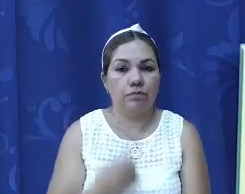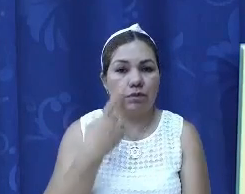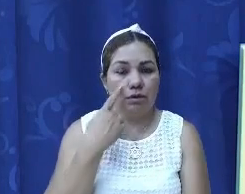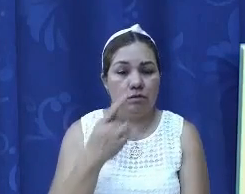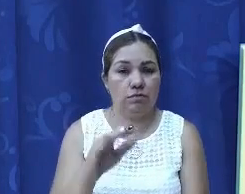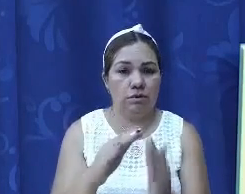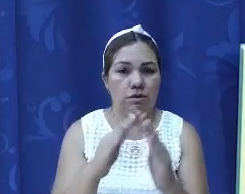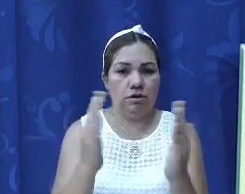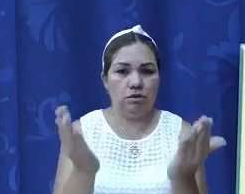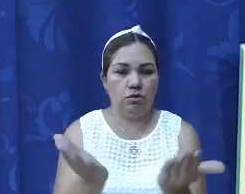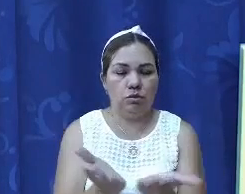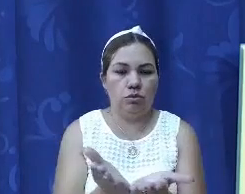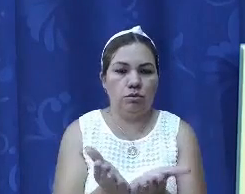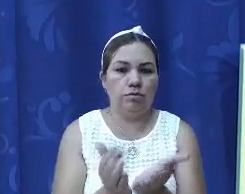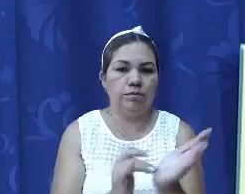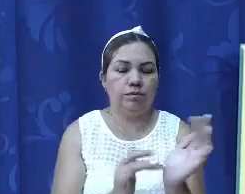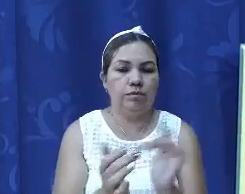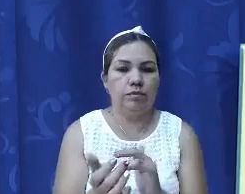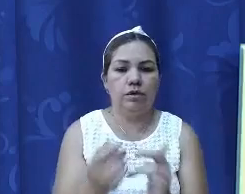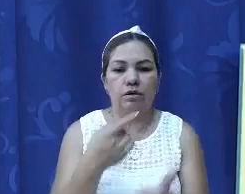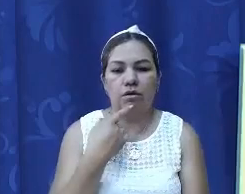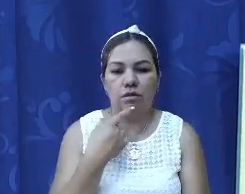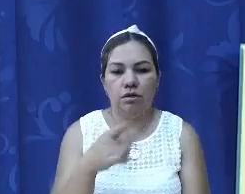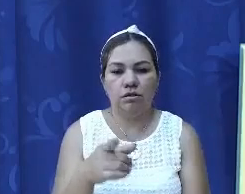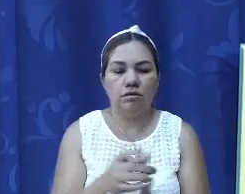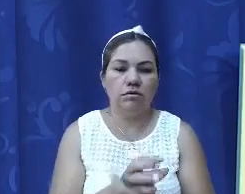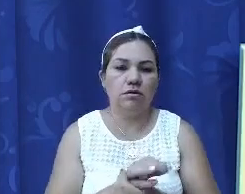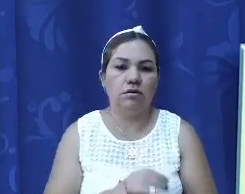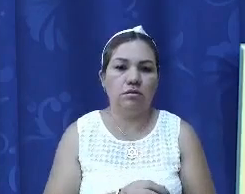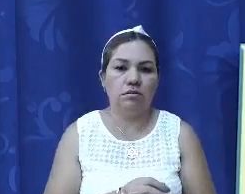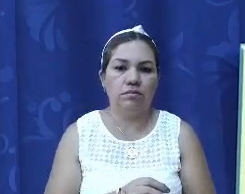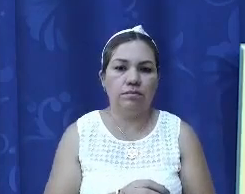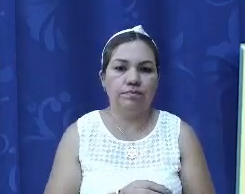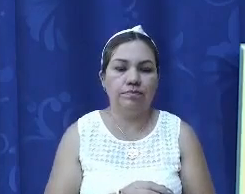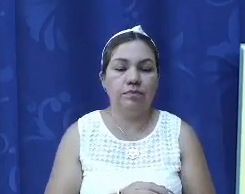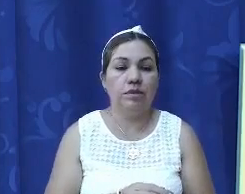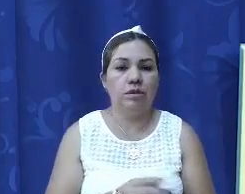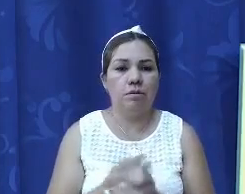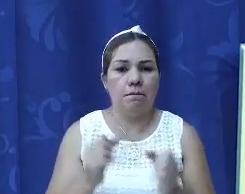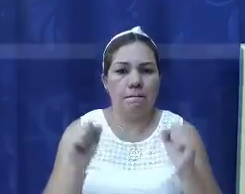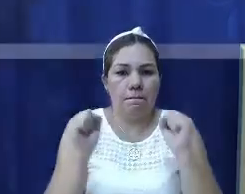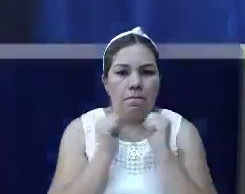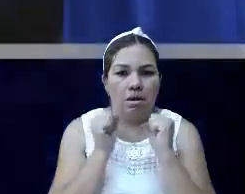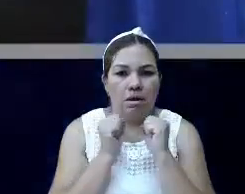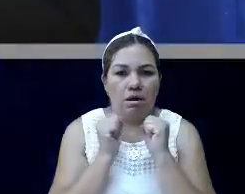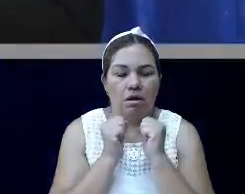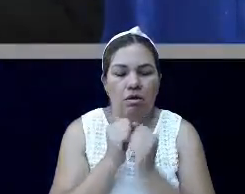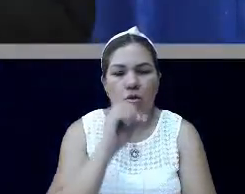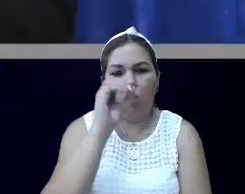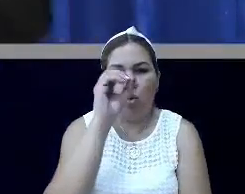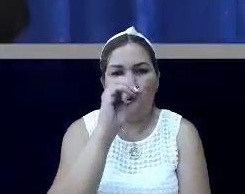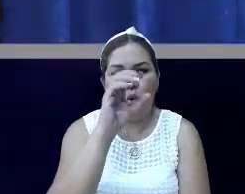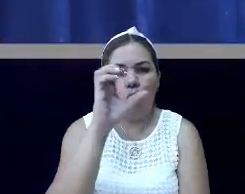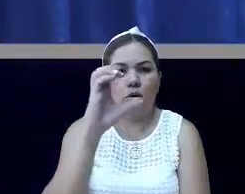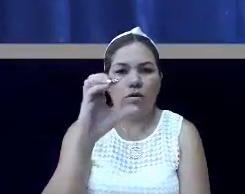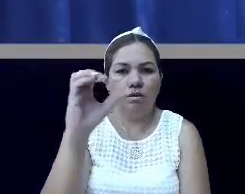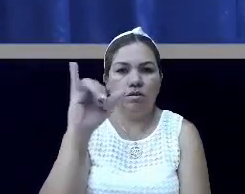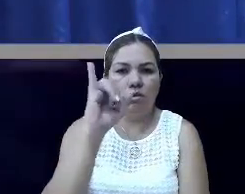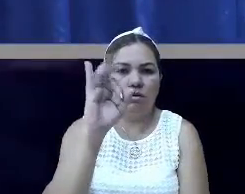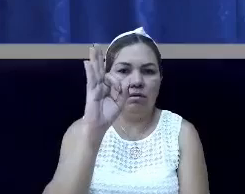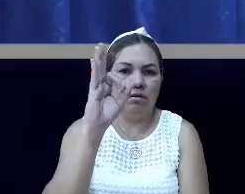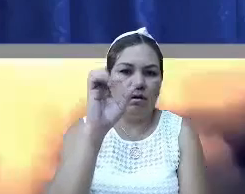Este texto es tremendo. Dice la escritura: y temerán desde el occidente el nombre de